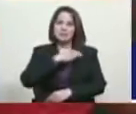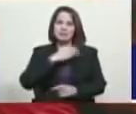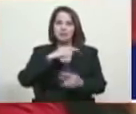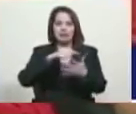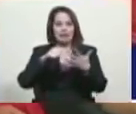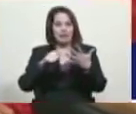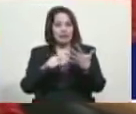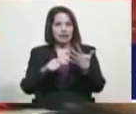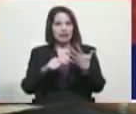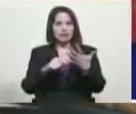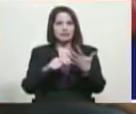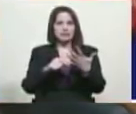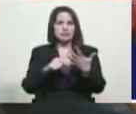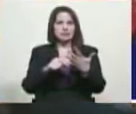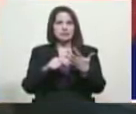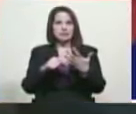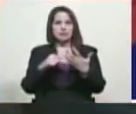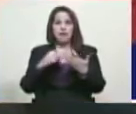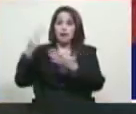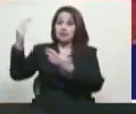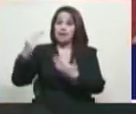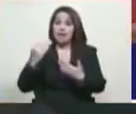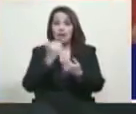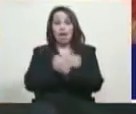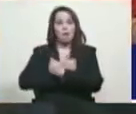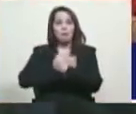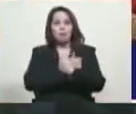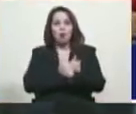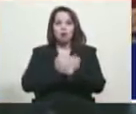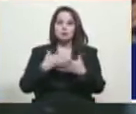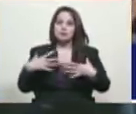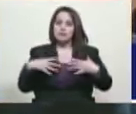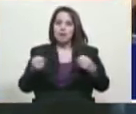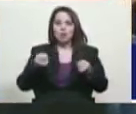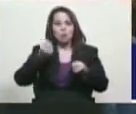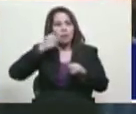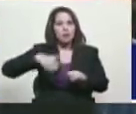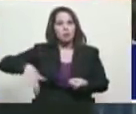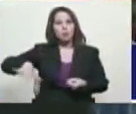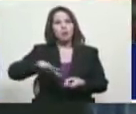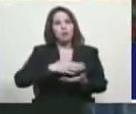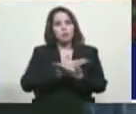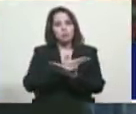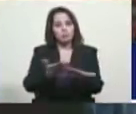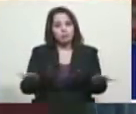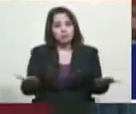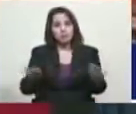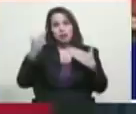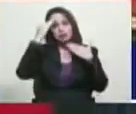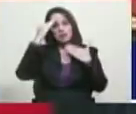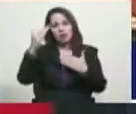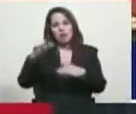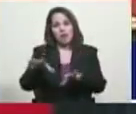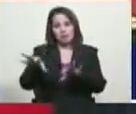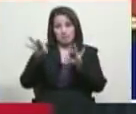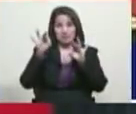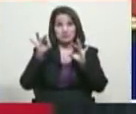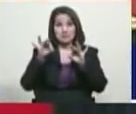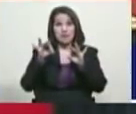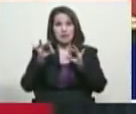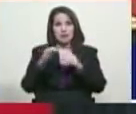a llegar, a traer amor y salud para nuestro pueblo. Quiero saludar de manera muy especial